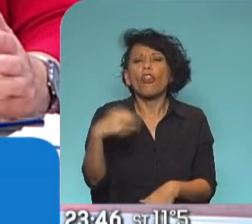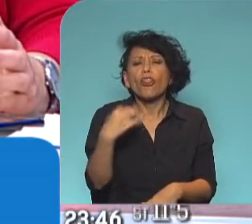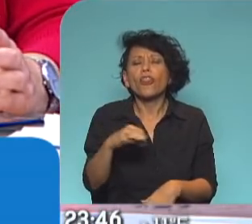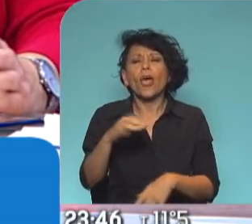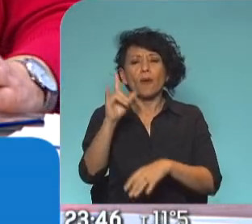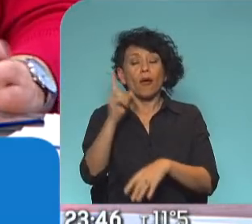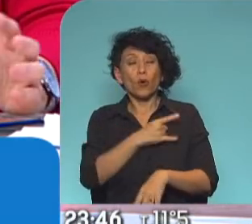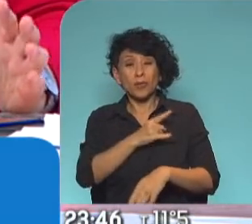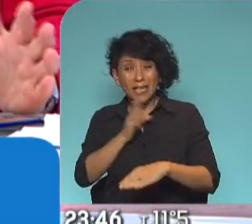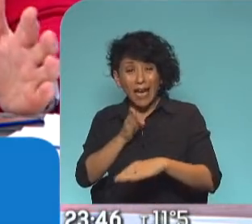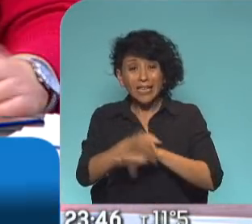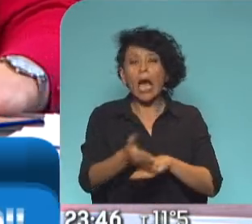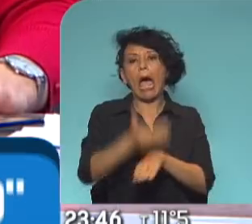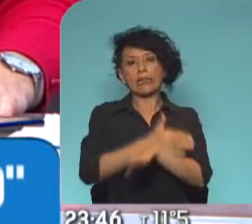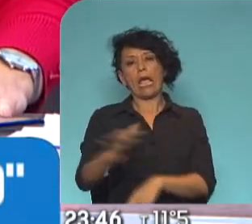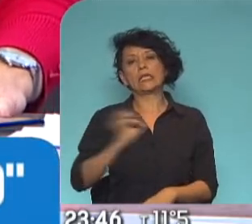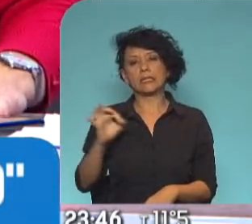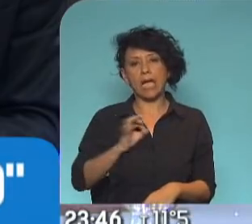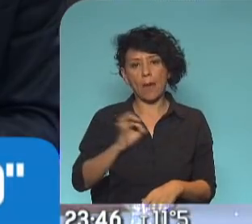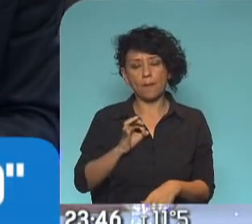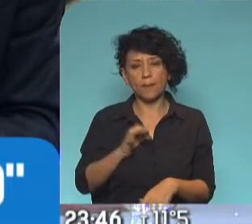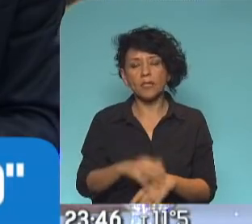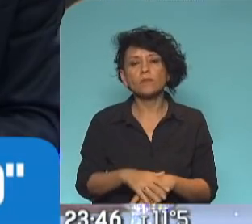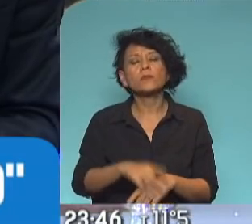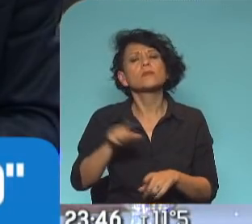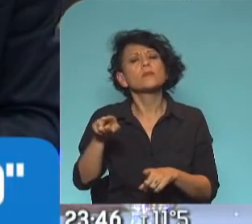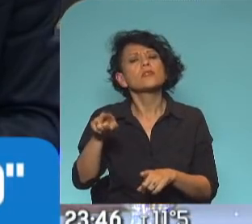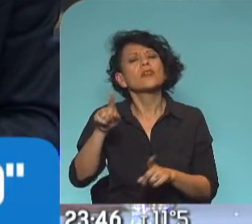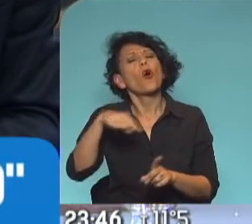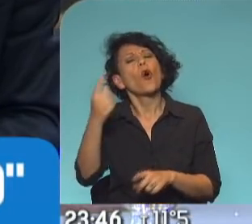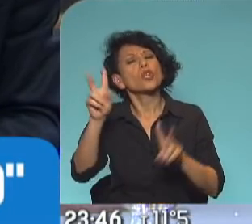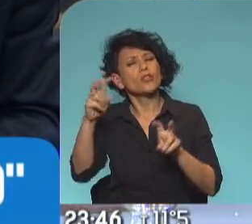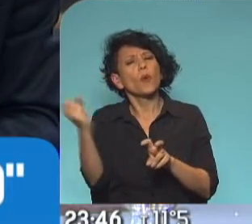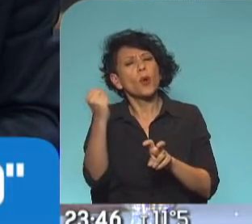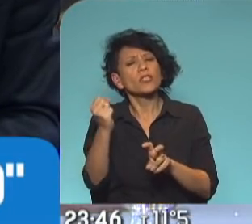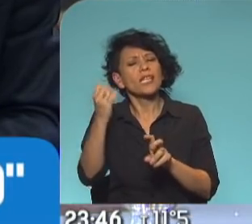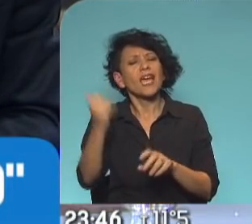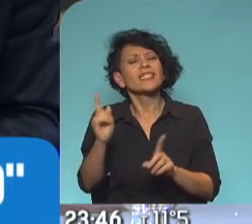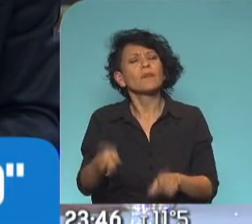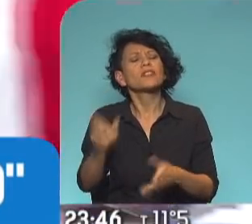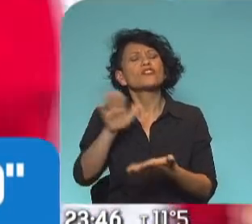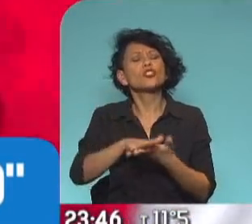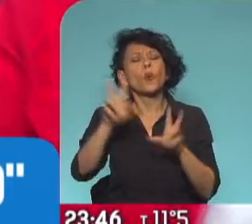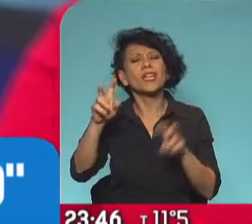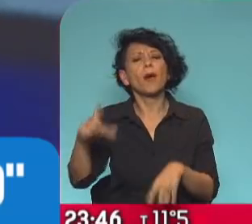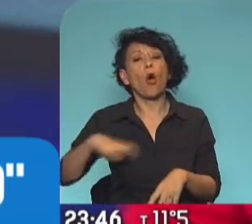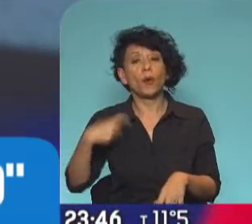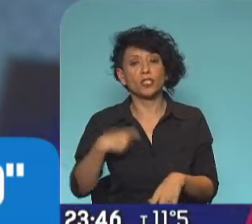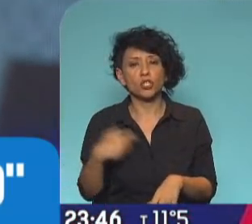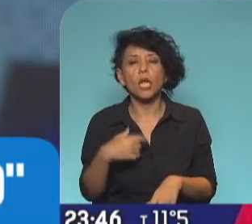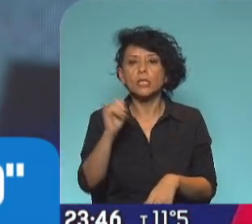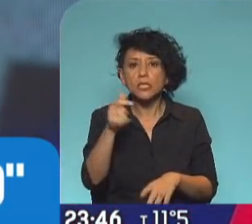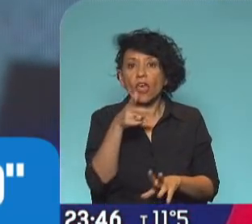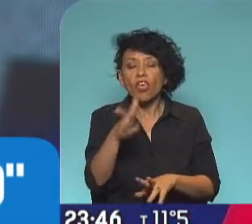a las universidades, ¿no? Me parece que eso es un... Espert tuvo otro título importante respecto de las obras sociales. Sacar las obras sociales, de los